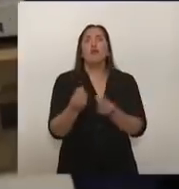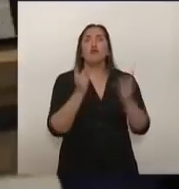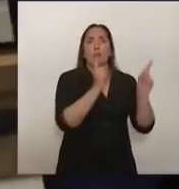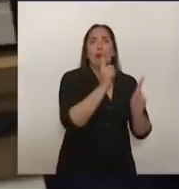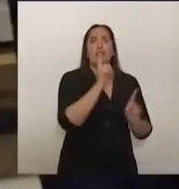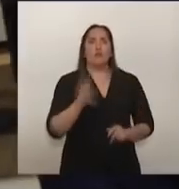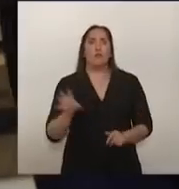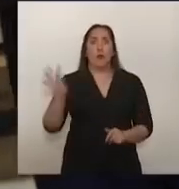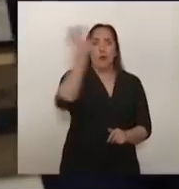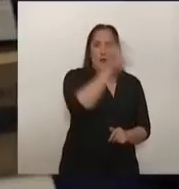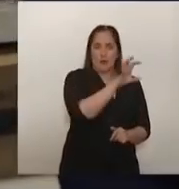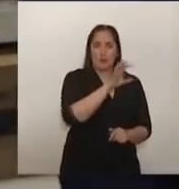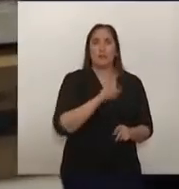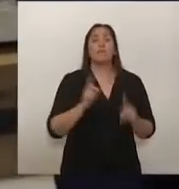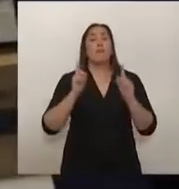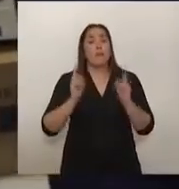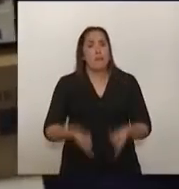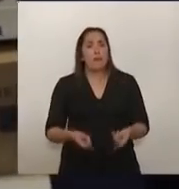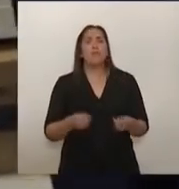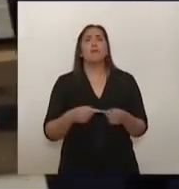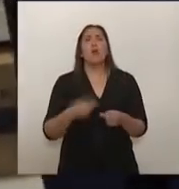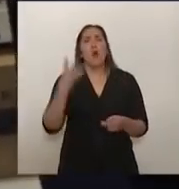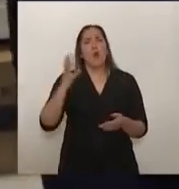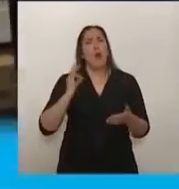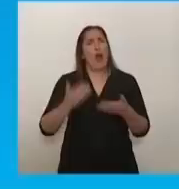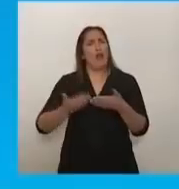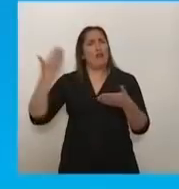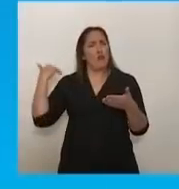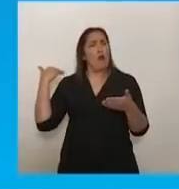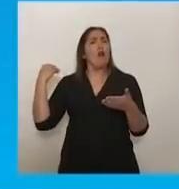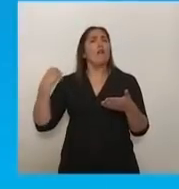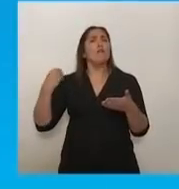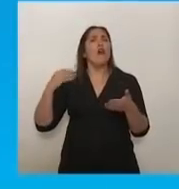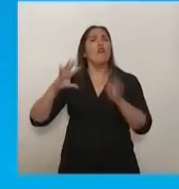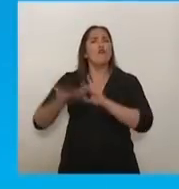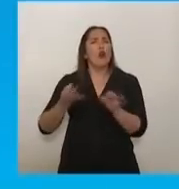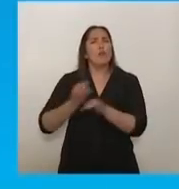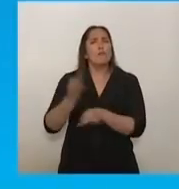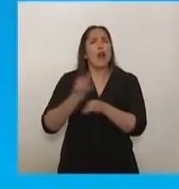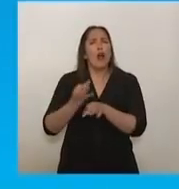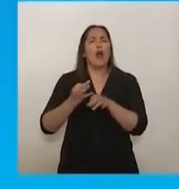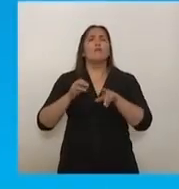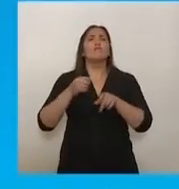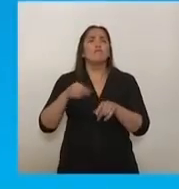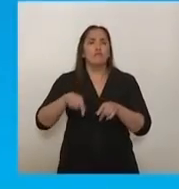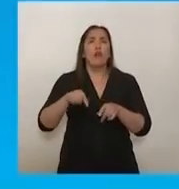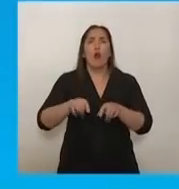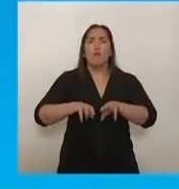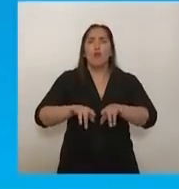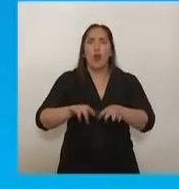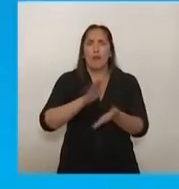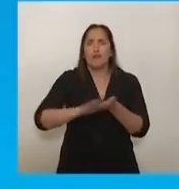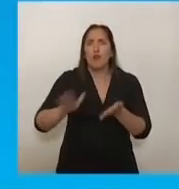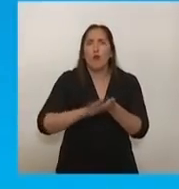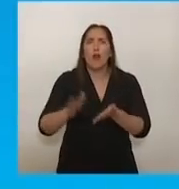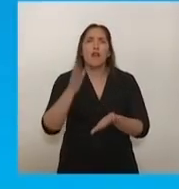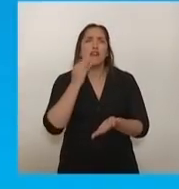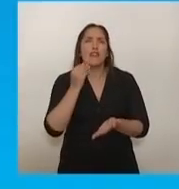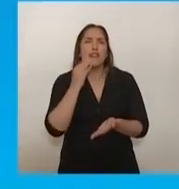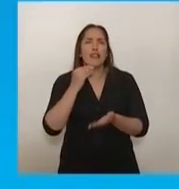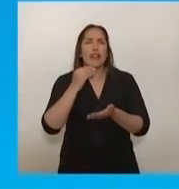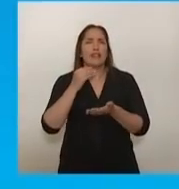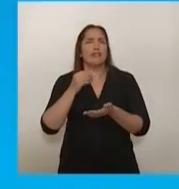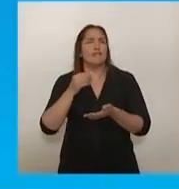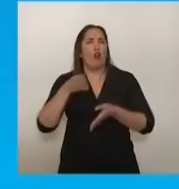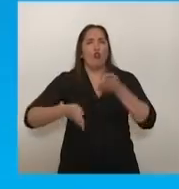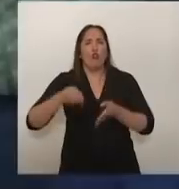provincias. Dejamos también, después de 4 años, sistemas de enseñanza de programación, robótica e inglés en todo